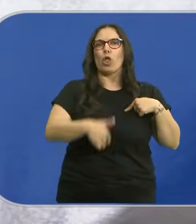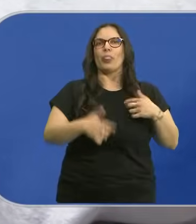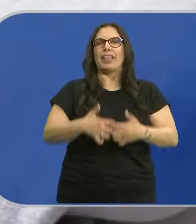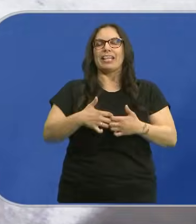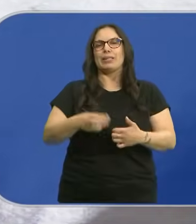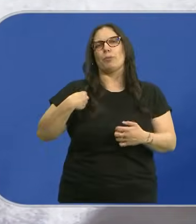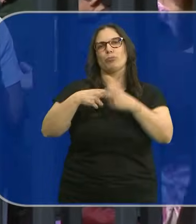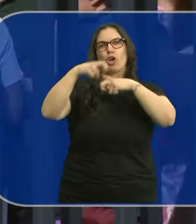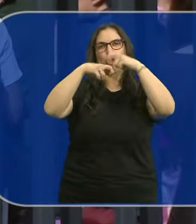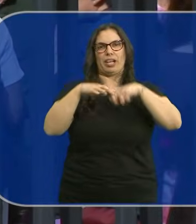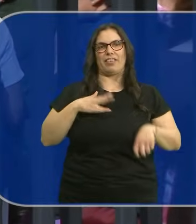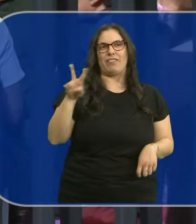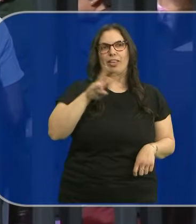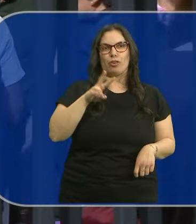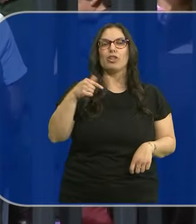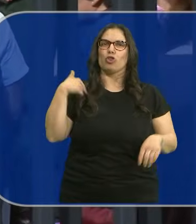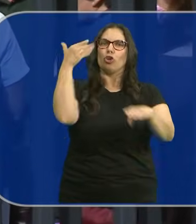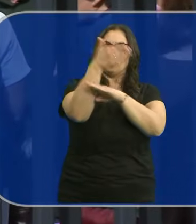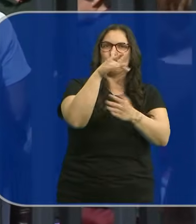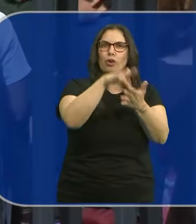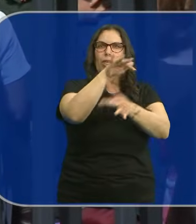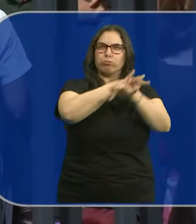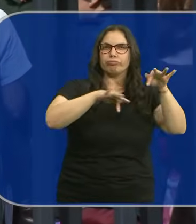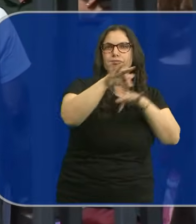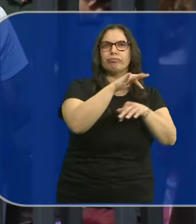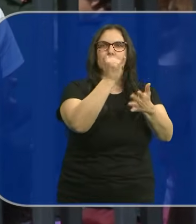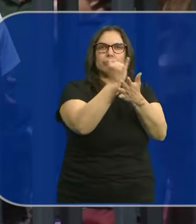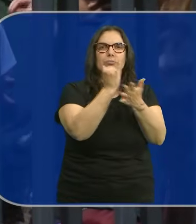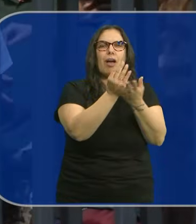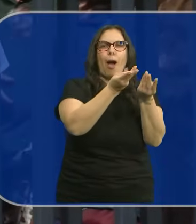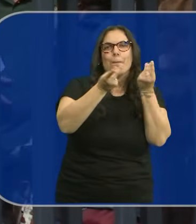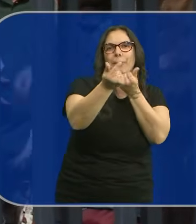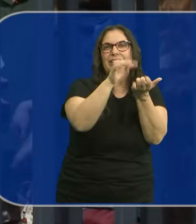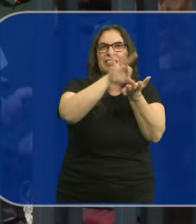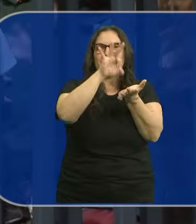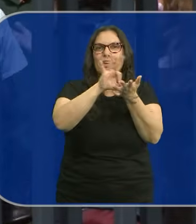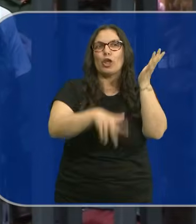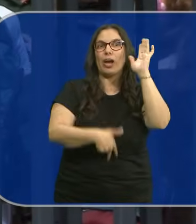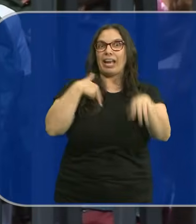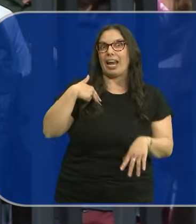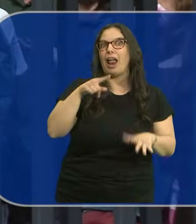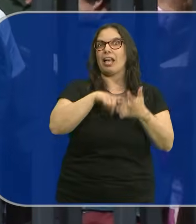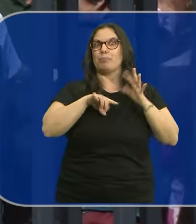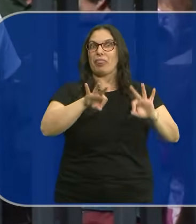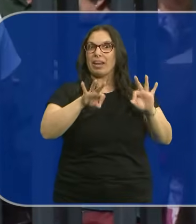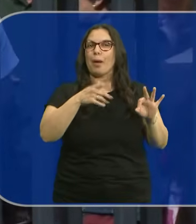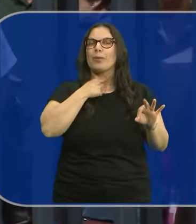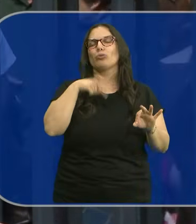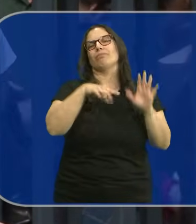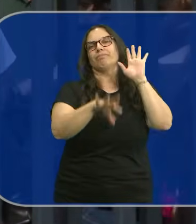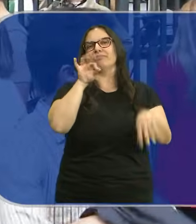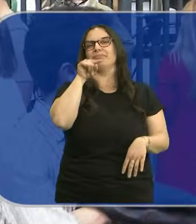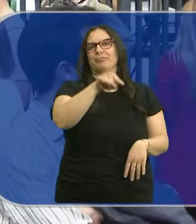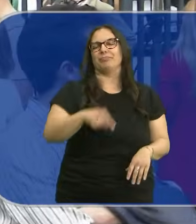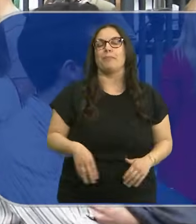en el Río Ortega de Valladolid. Como había rotado allí, me había gustado mucho el ambiente, el servicio y en general me gusta mucho la especialidad, pues al final me decanté por